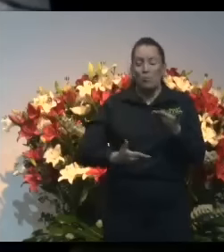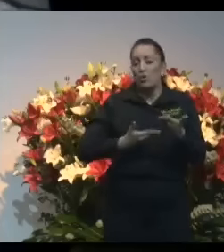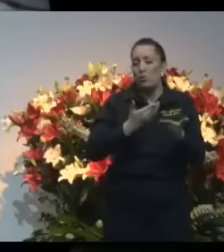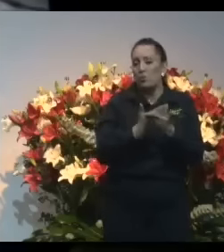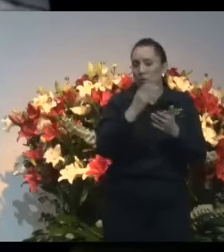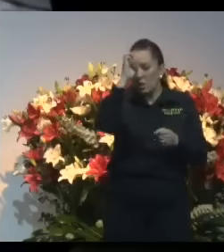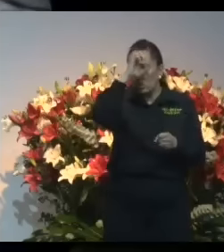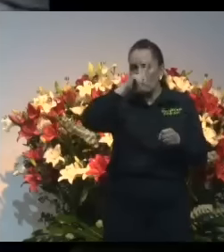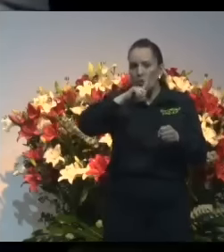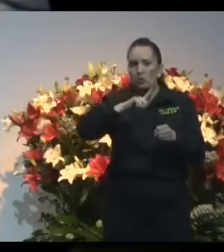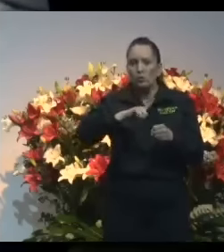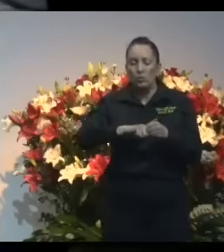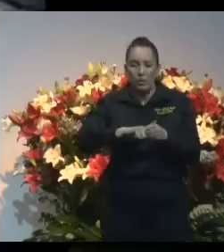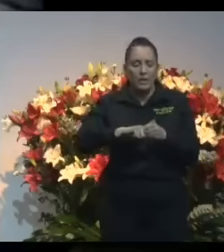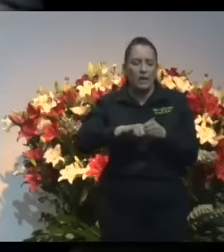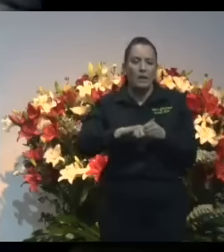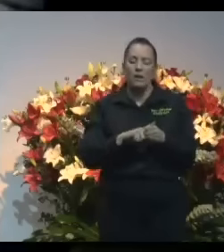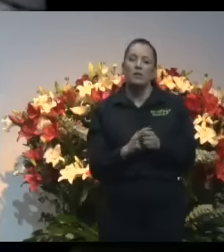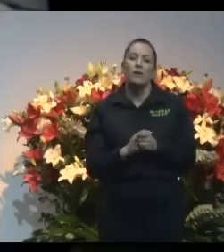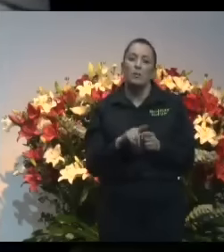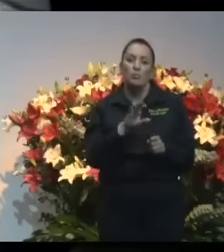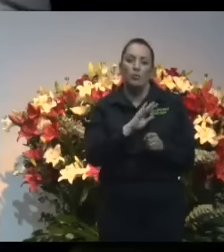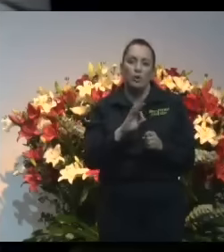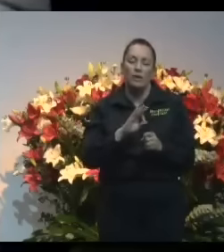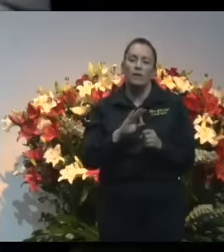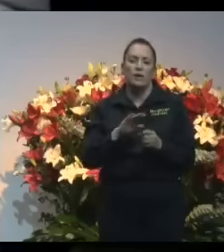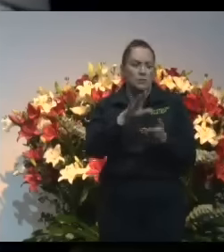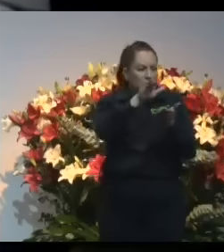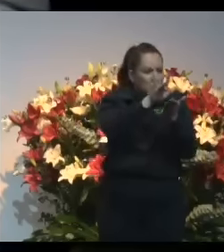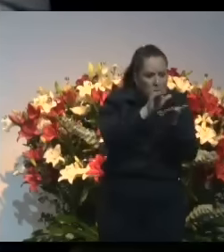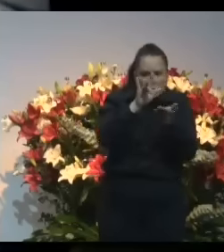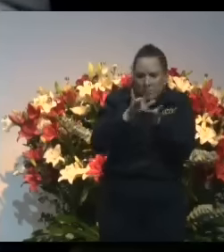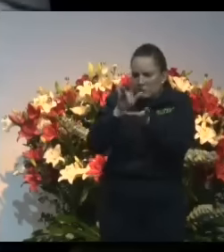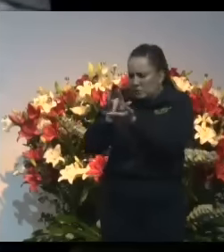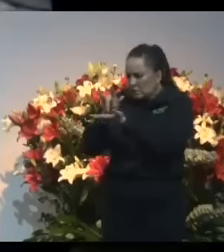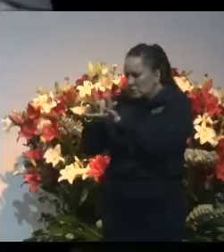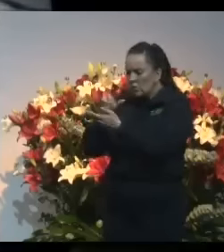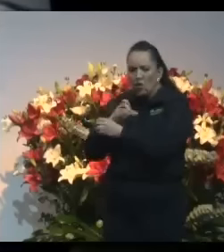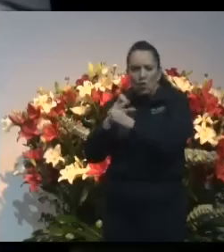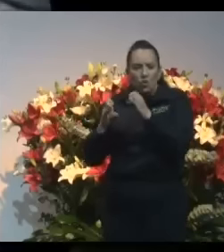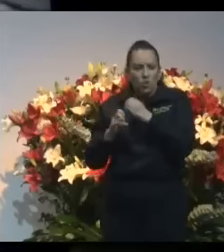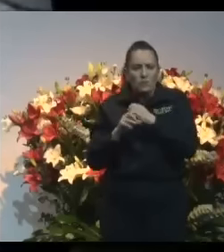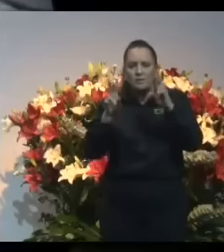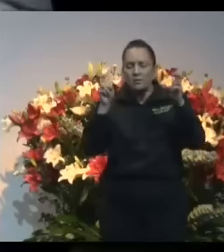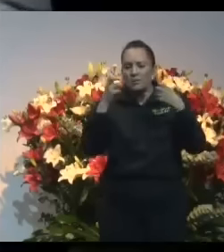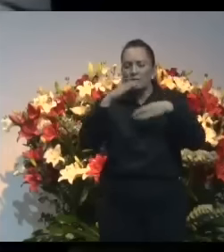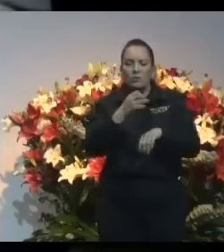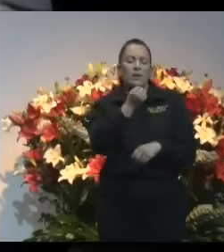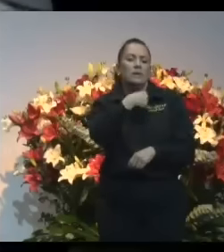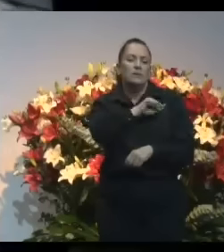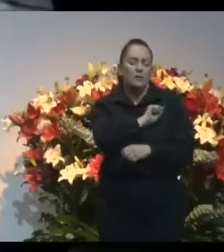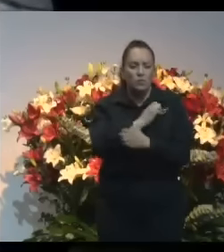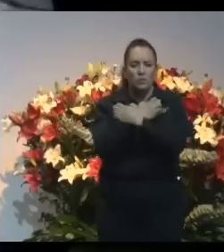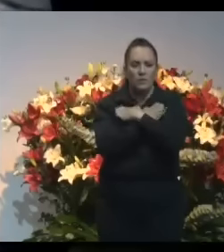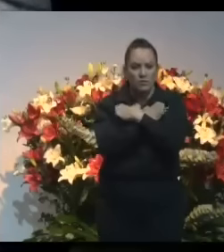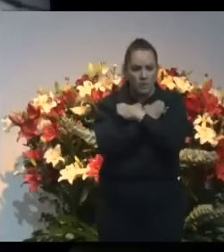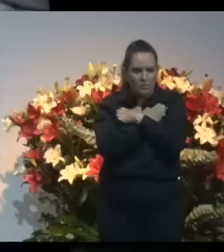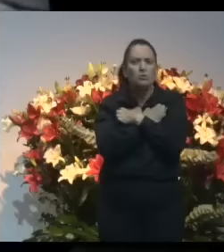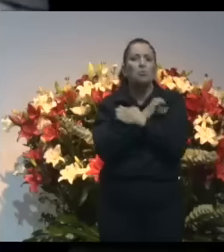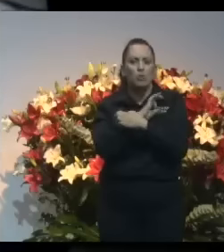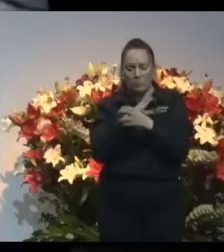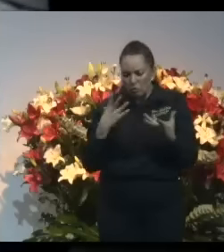cultural que retome, pues, un montón de las cosas que se han abandonado en salud, en educación.